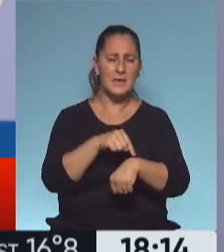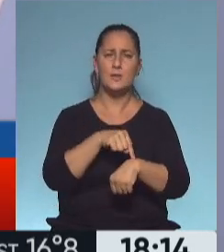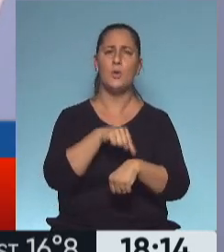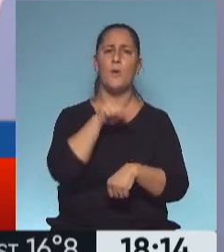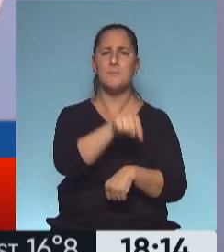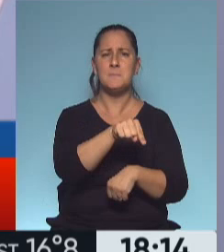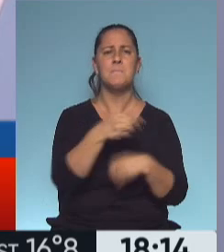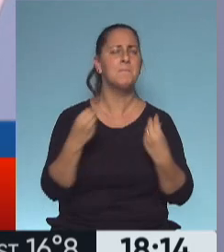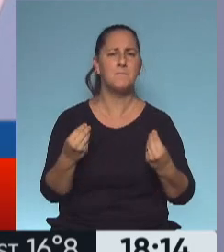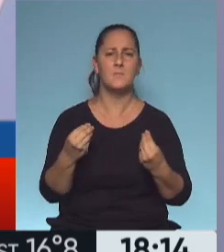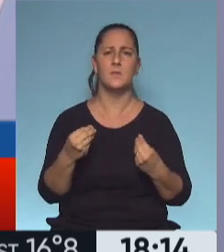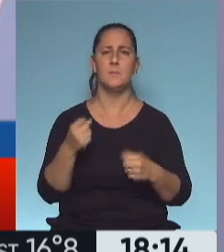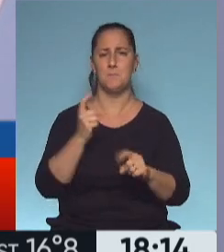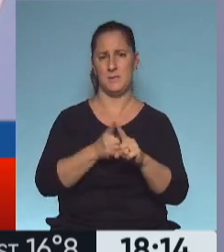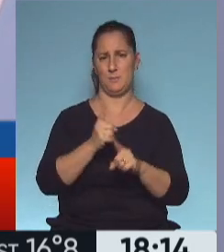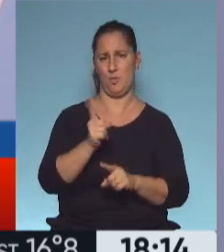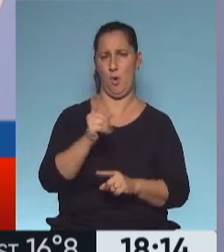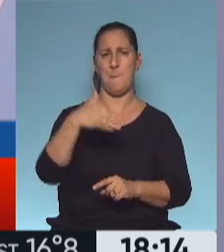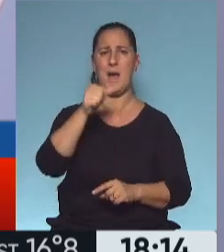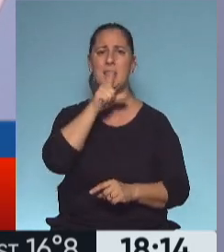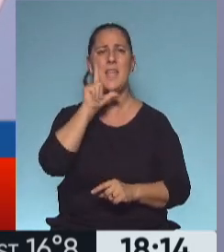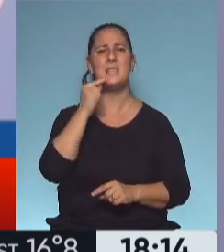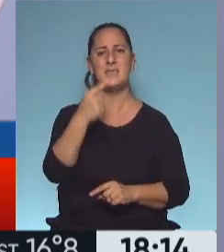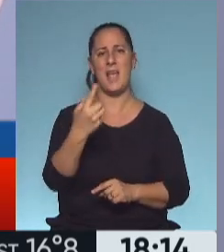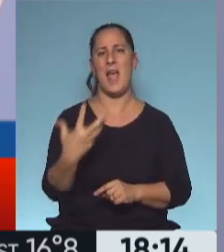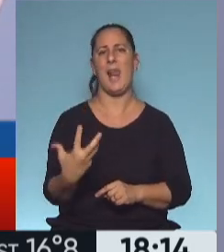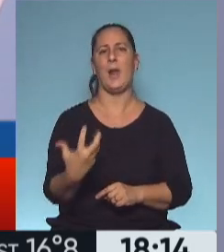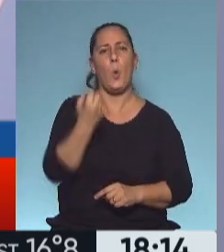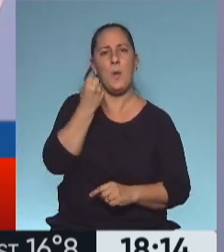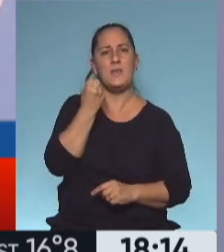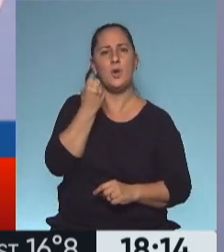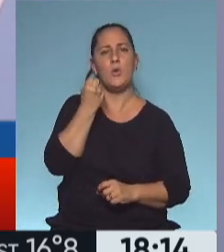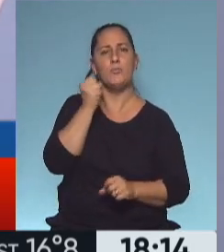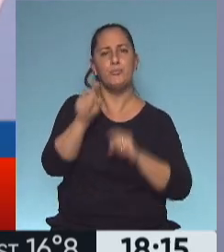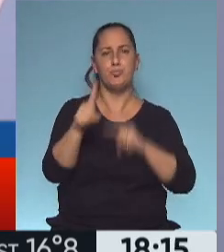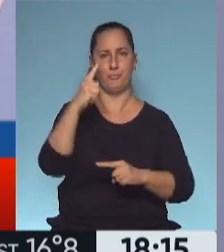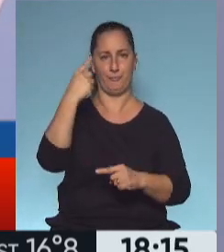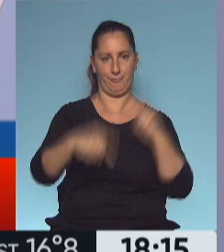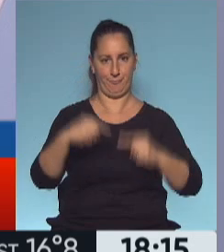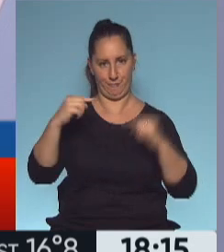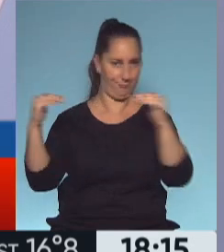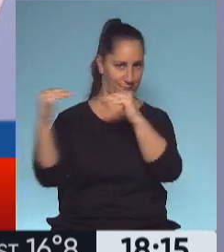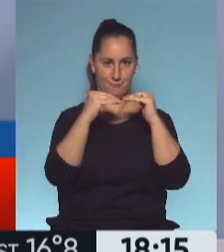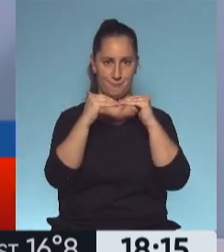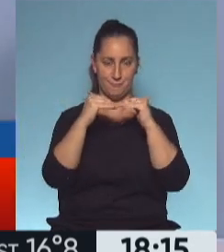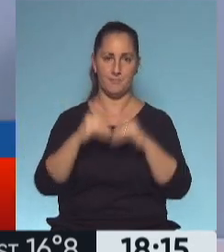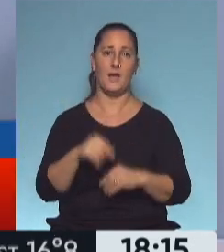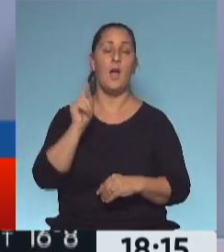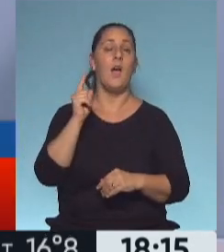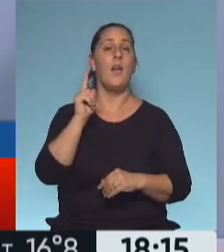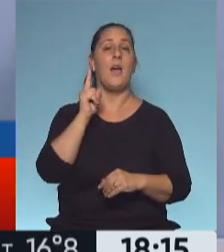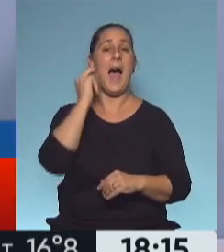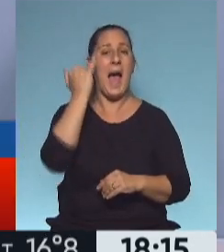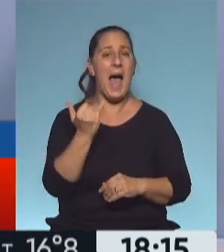precisamente tiene que ver con lo que Matías describía como una recuperación con características heterogéneas, en la cual